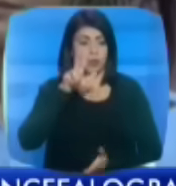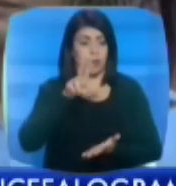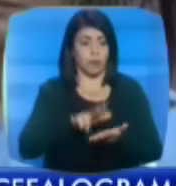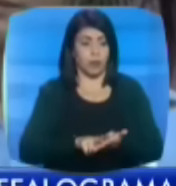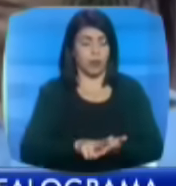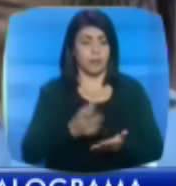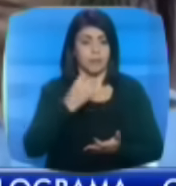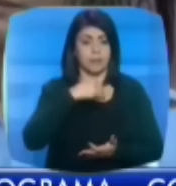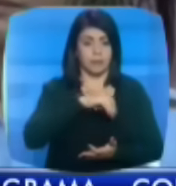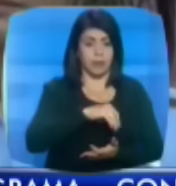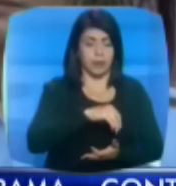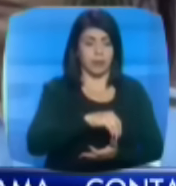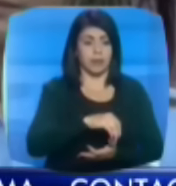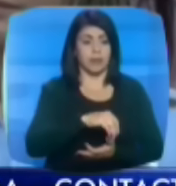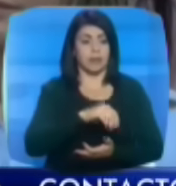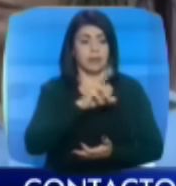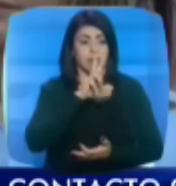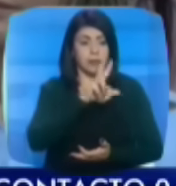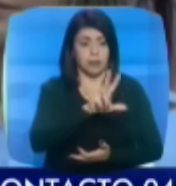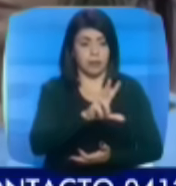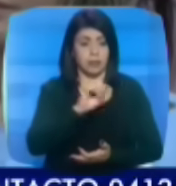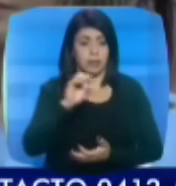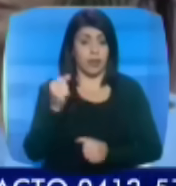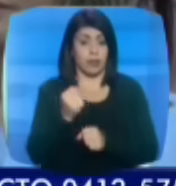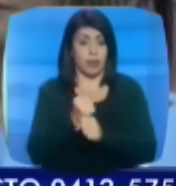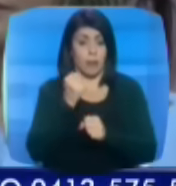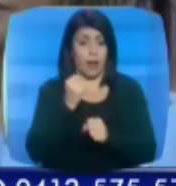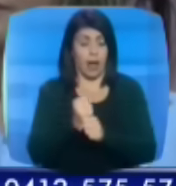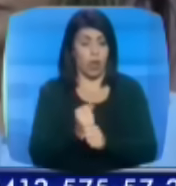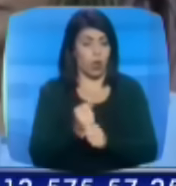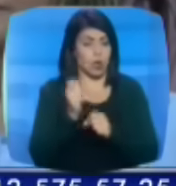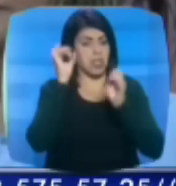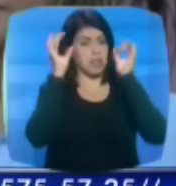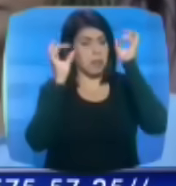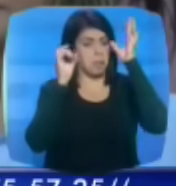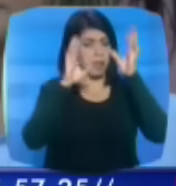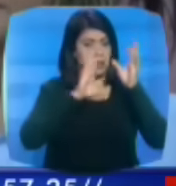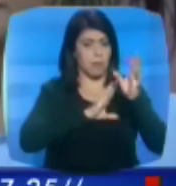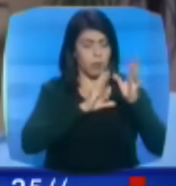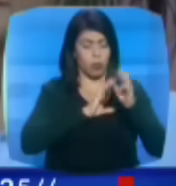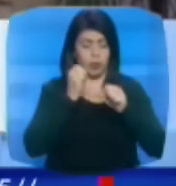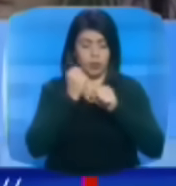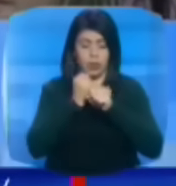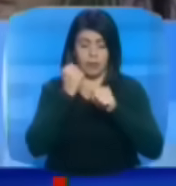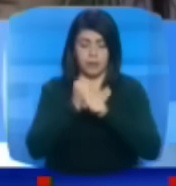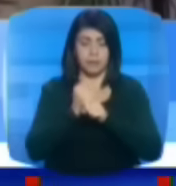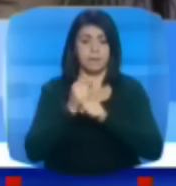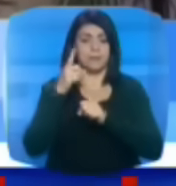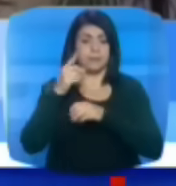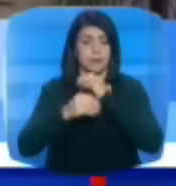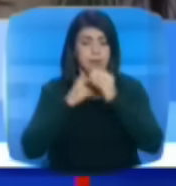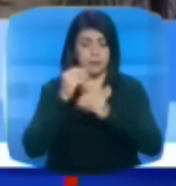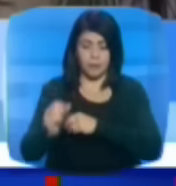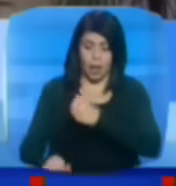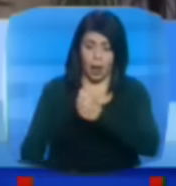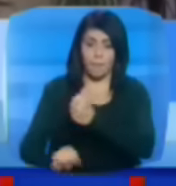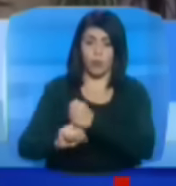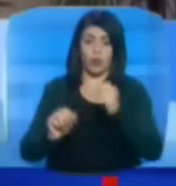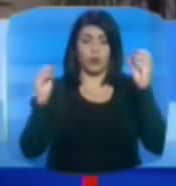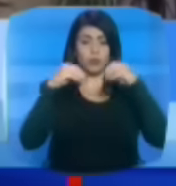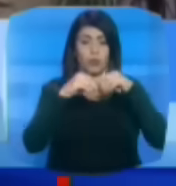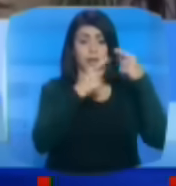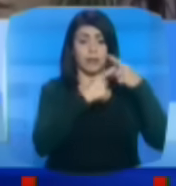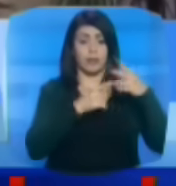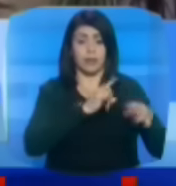certificado más de 300 emprendedores, quien a su vez hemos brindado convenios con